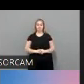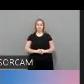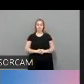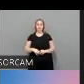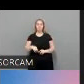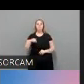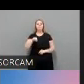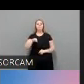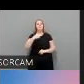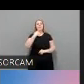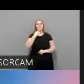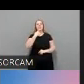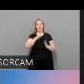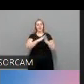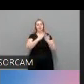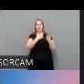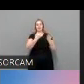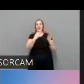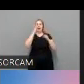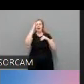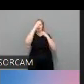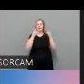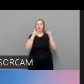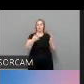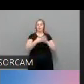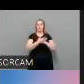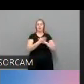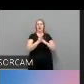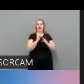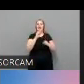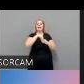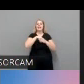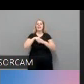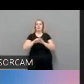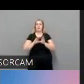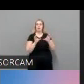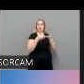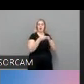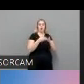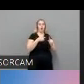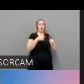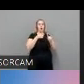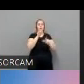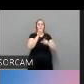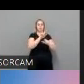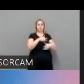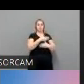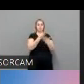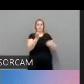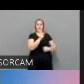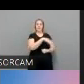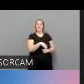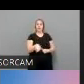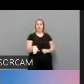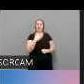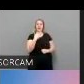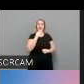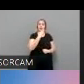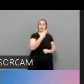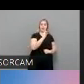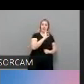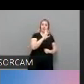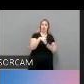Este nos dice que la atención temprana es un conjunto de intervenciones que están dirigidas a la población infantil entre 0 y 6